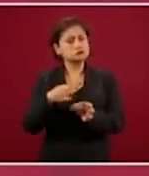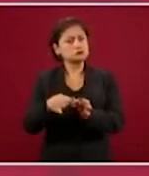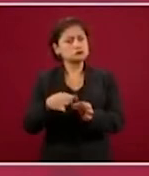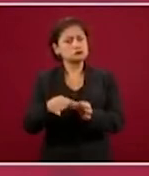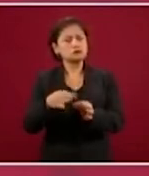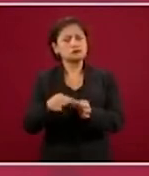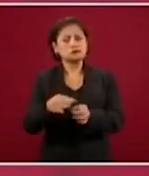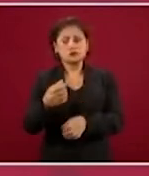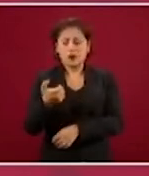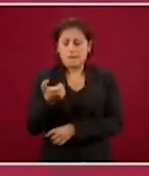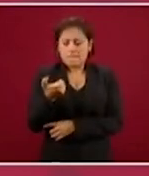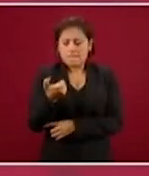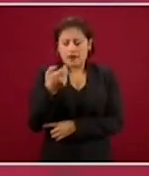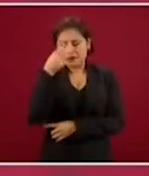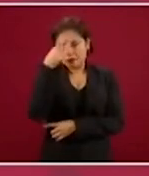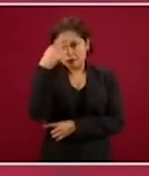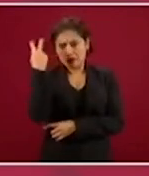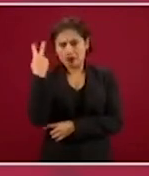Nuestro peso